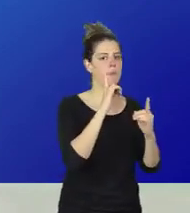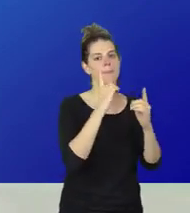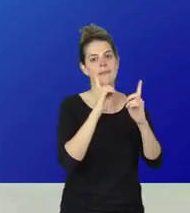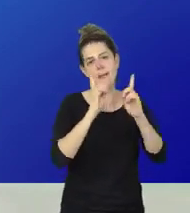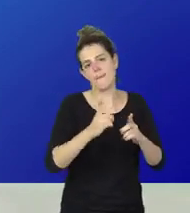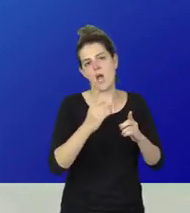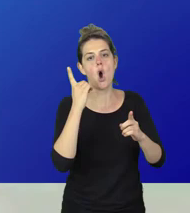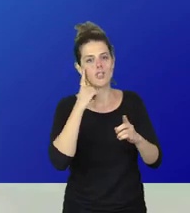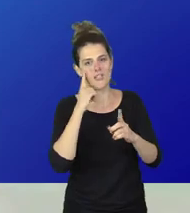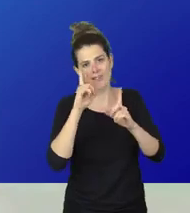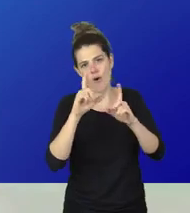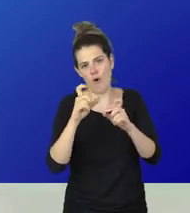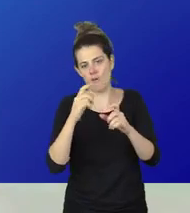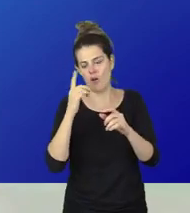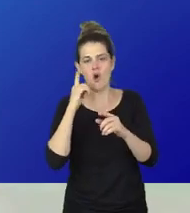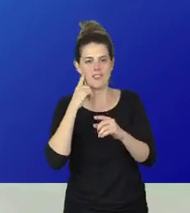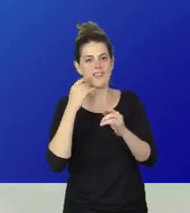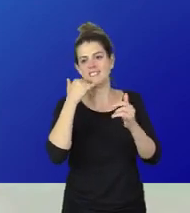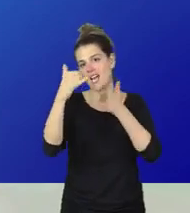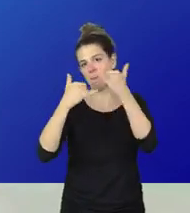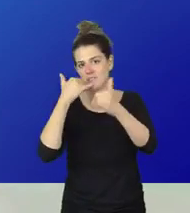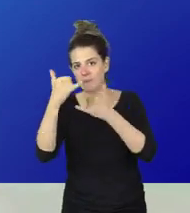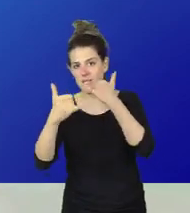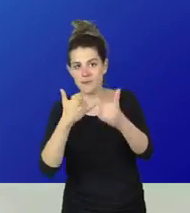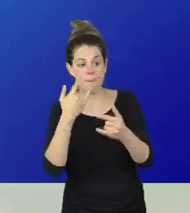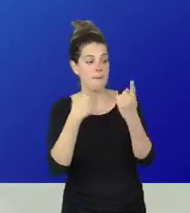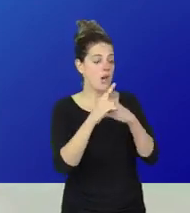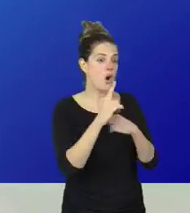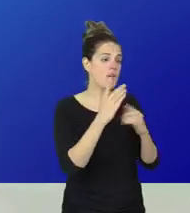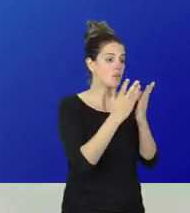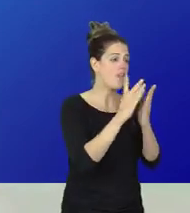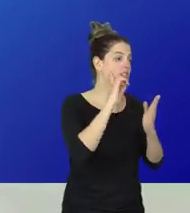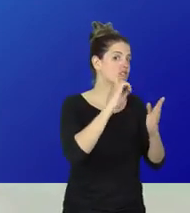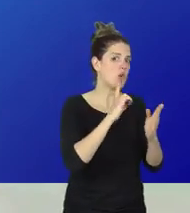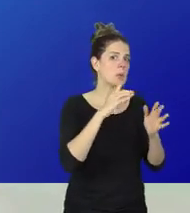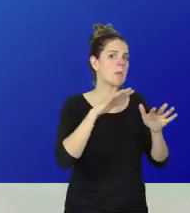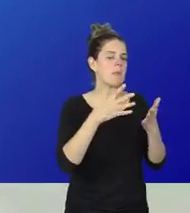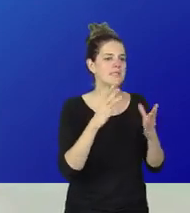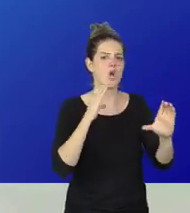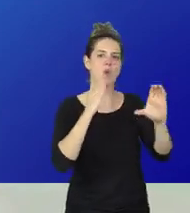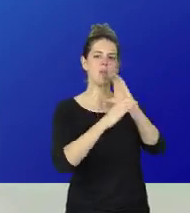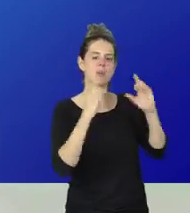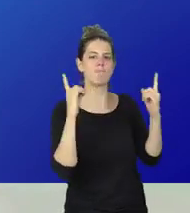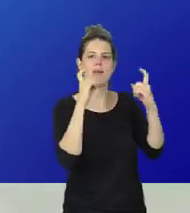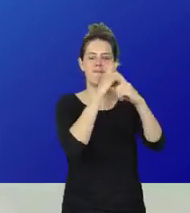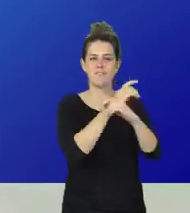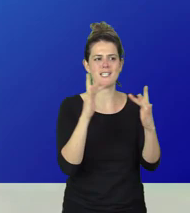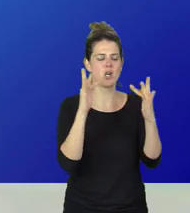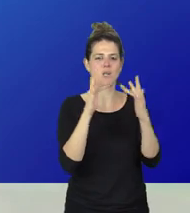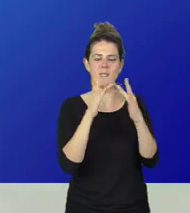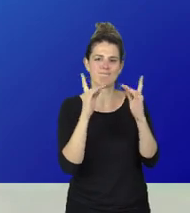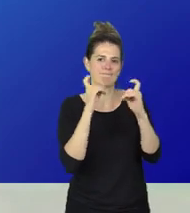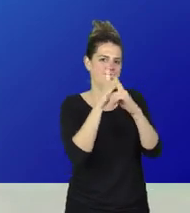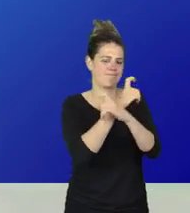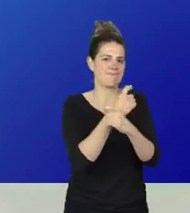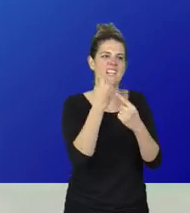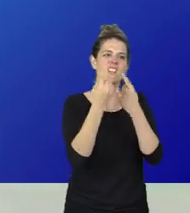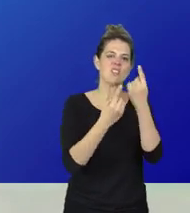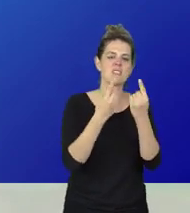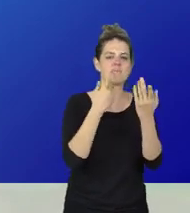a todos los estudiantes, a los sordos y a los oyentes. Y bueno, y un poco la figura de los estudiantes sordos se veían